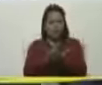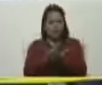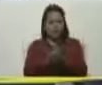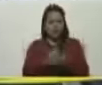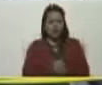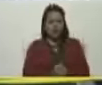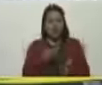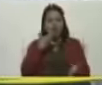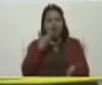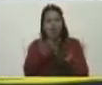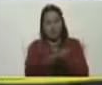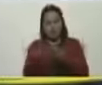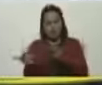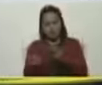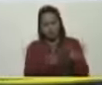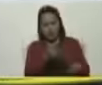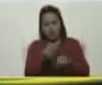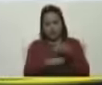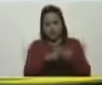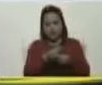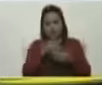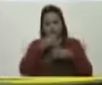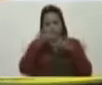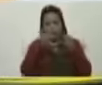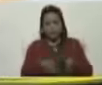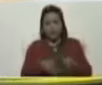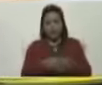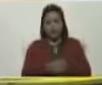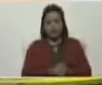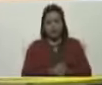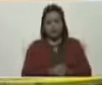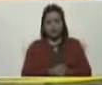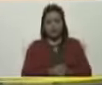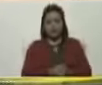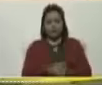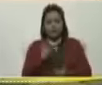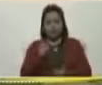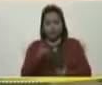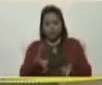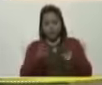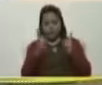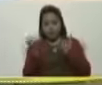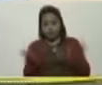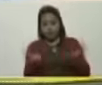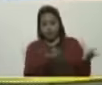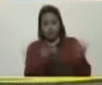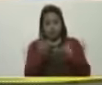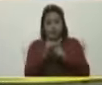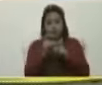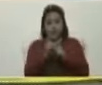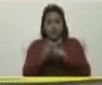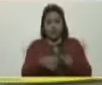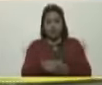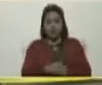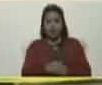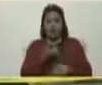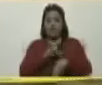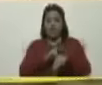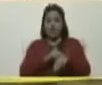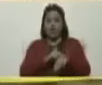la invitación, verdaderamente, y le daría la palabra al doctor Jorge Rodríguez, que sirva